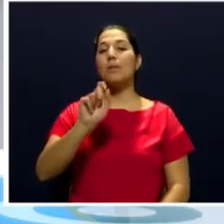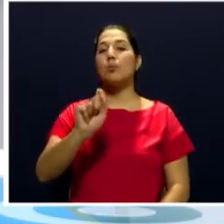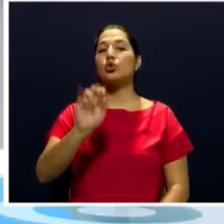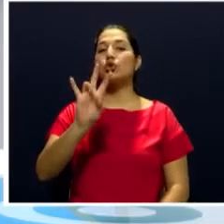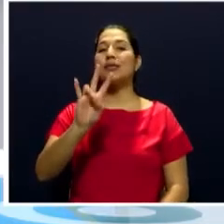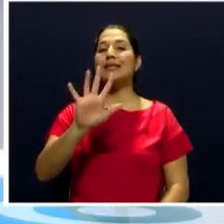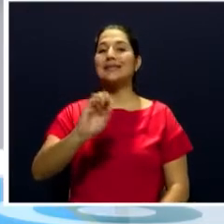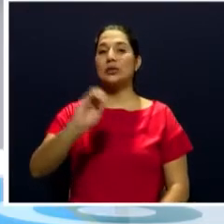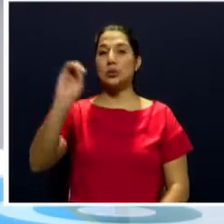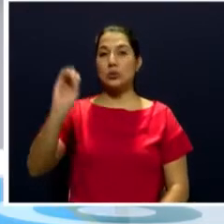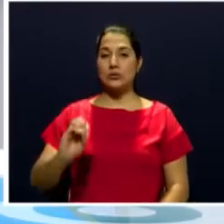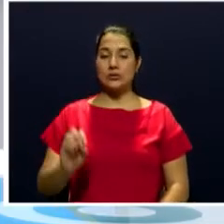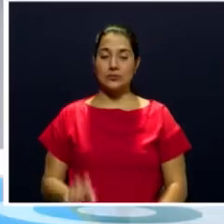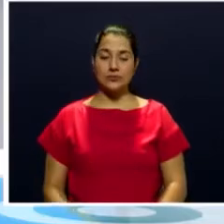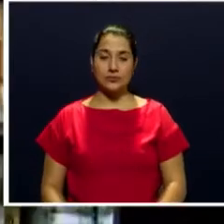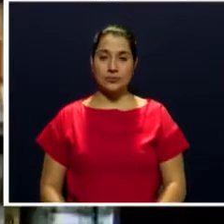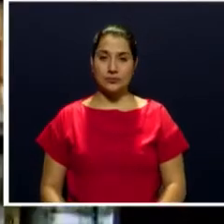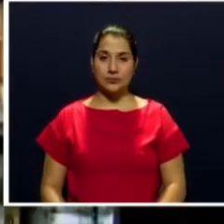3,75%.